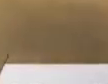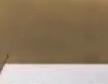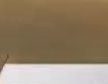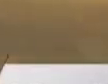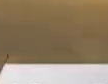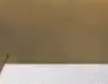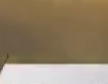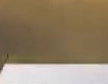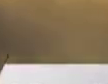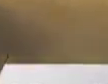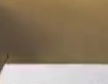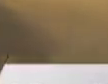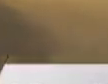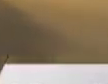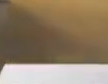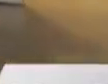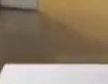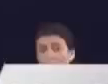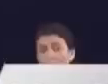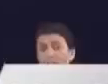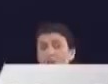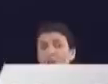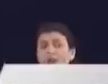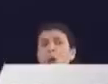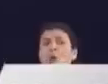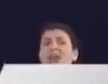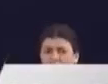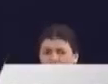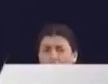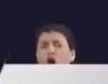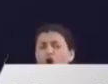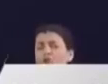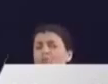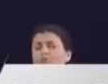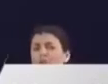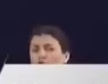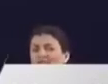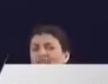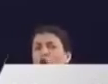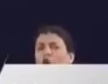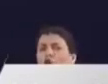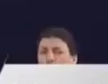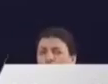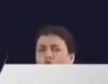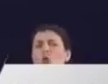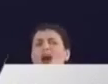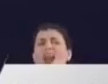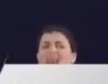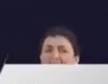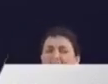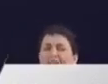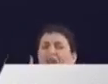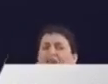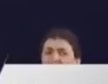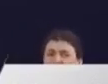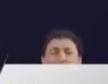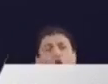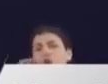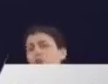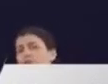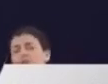una serie de requisitos que empezarán a imponer a partir de ahora. Para cada una de las tareas que esa persona, ese postulante,